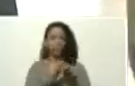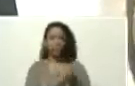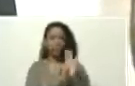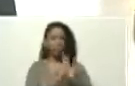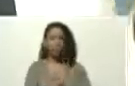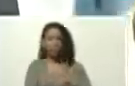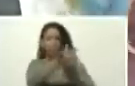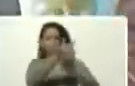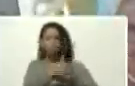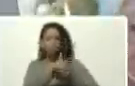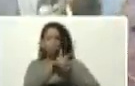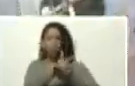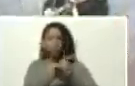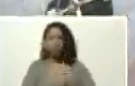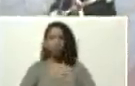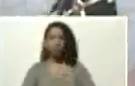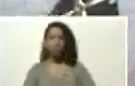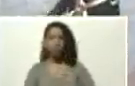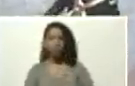¡Or!